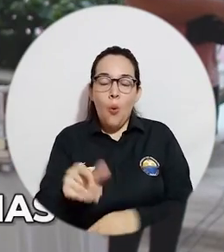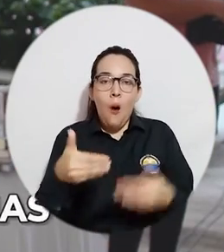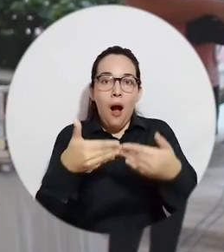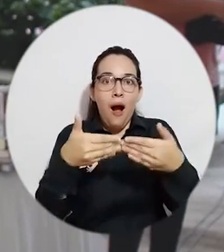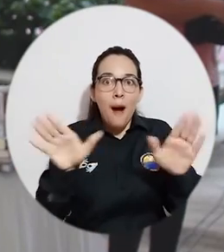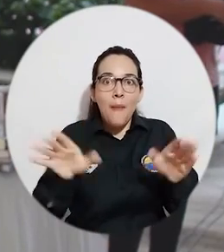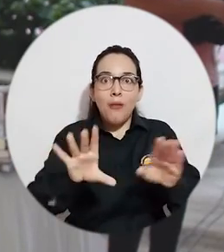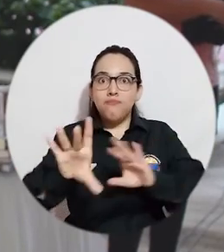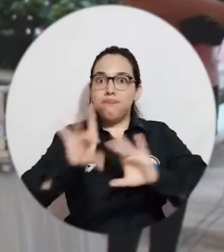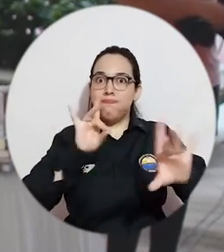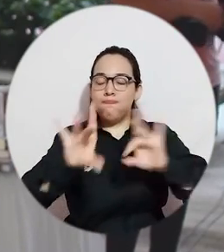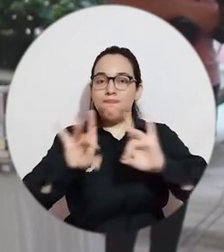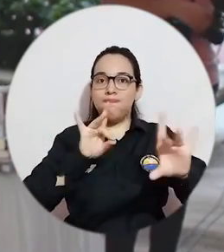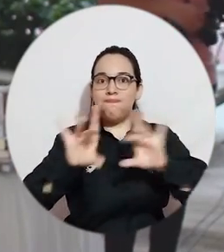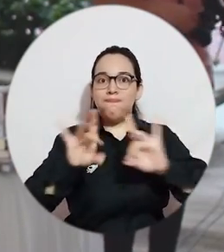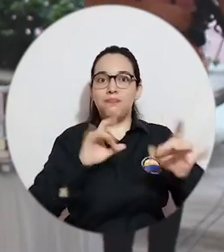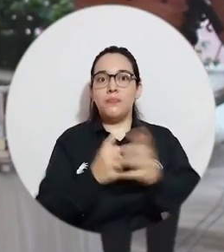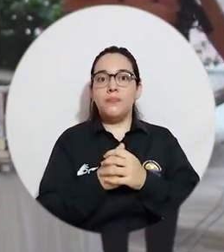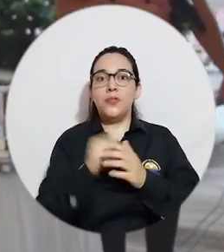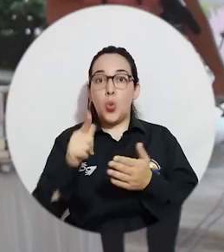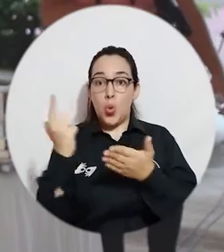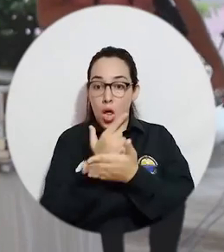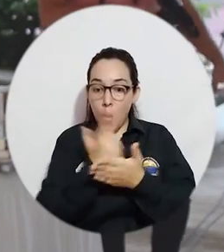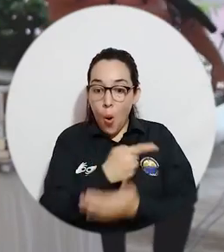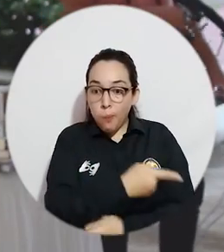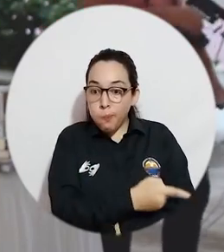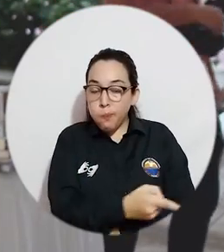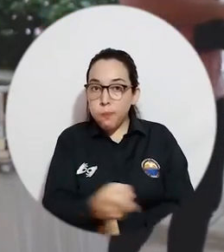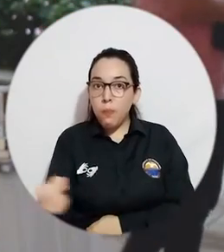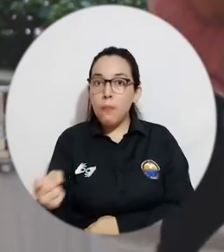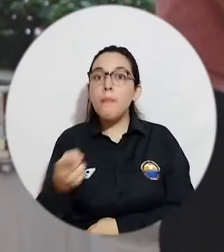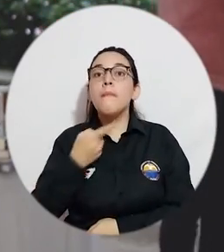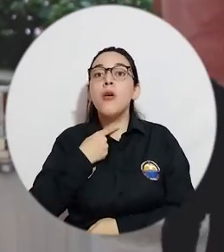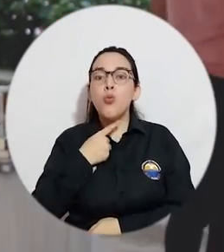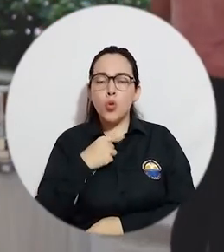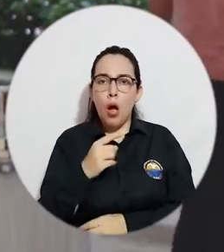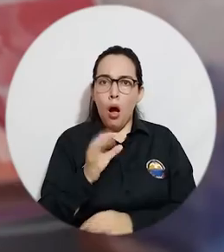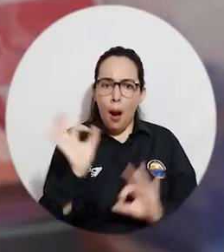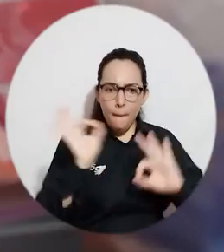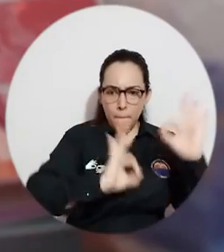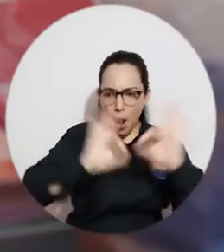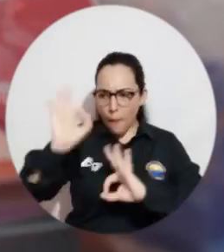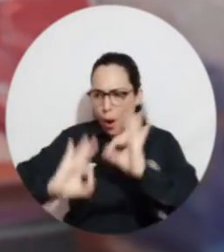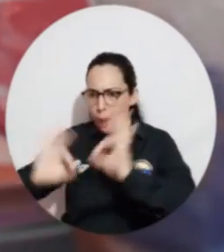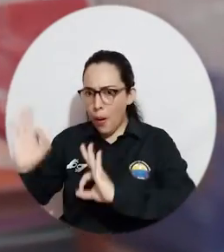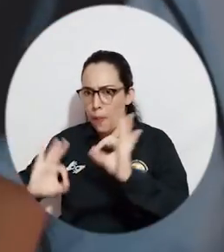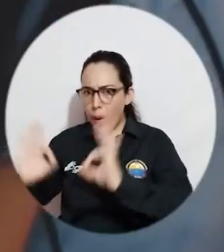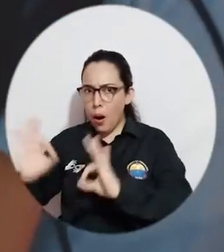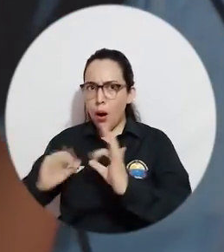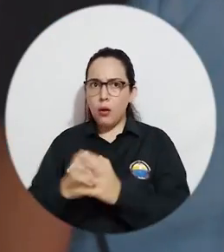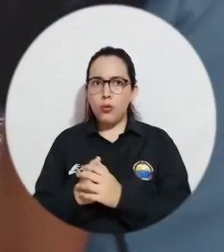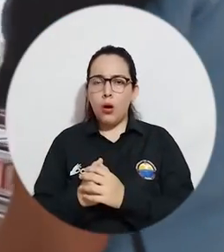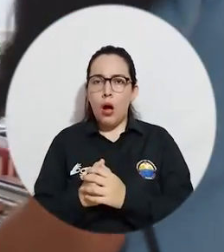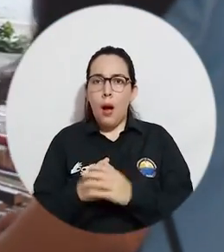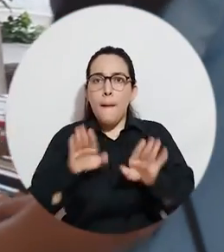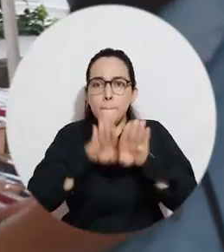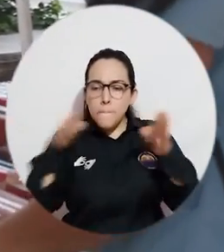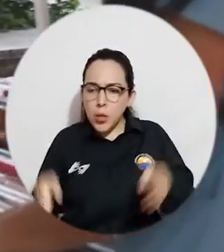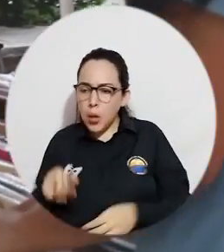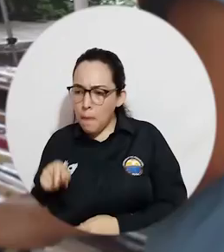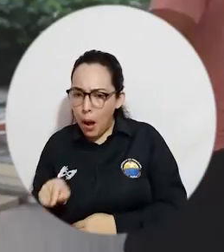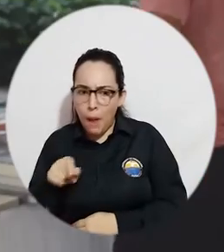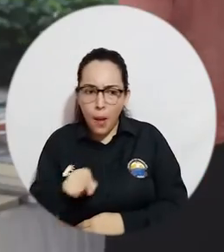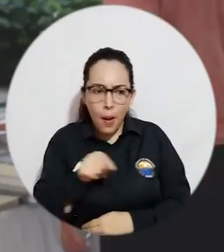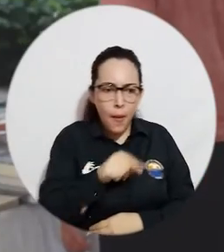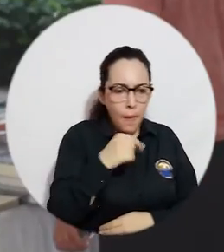Es muy amplia la selección de libros acá. Y me gusta la organización de que fuera rotando por mesas para